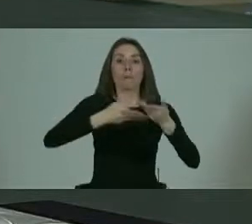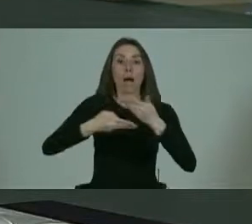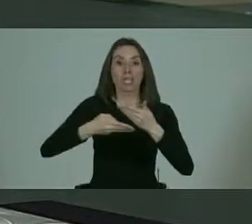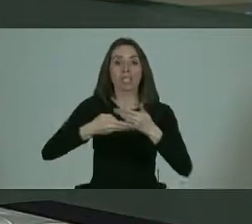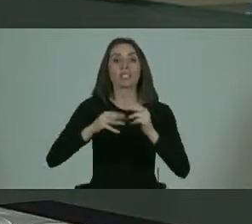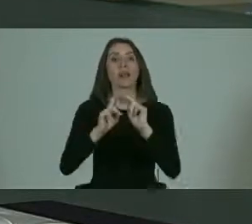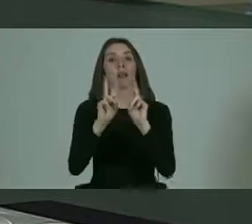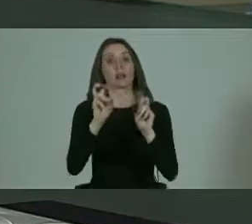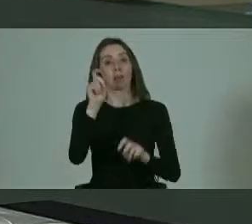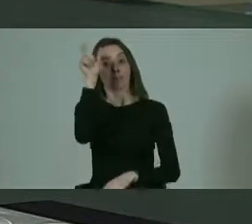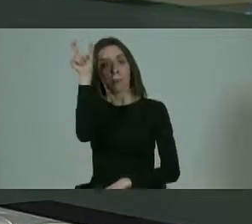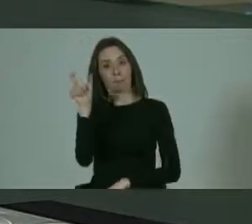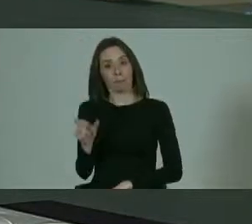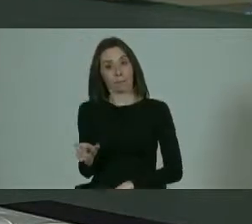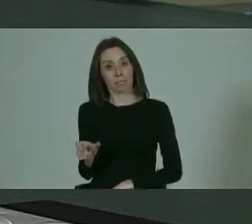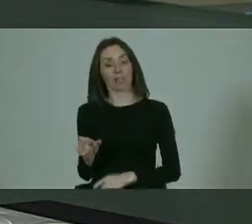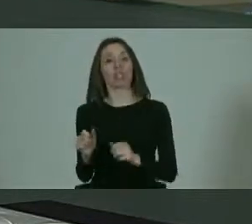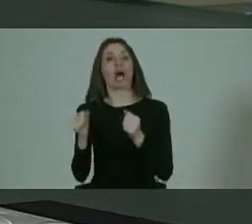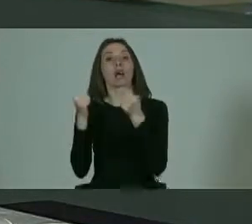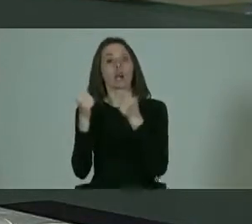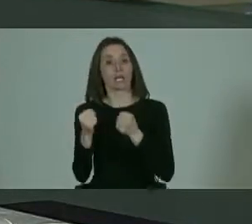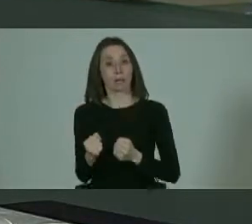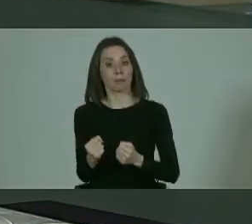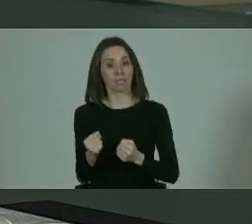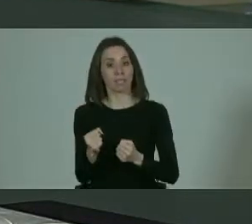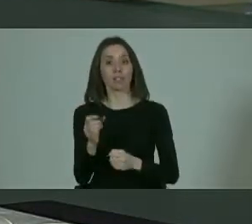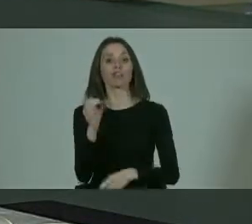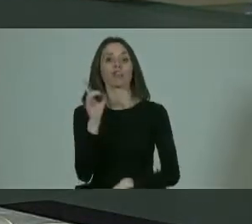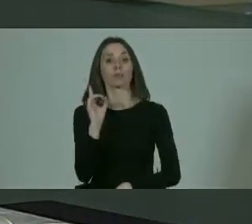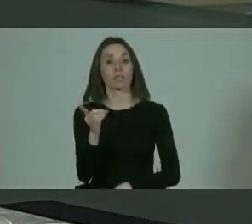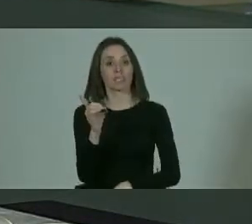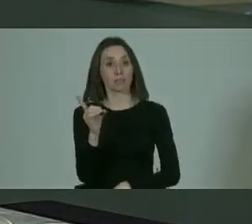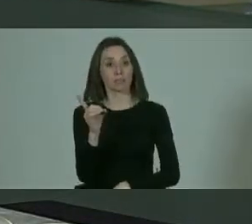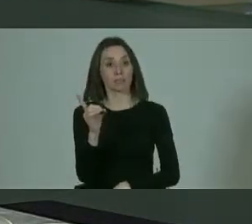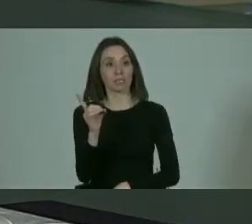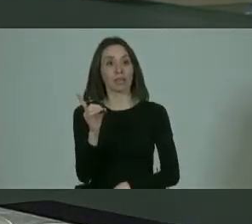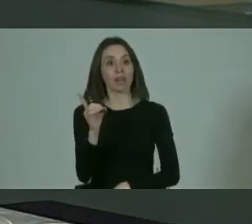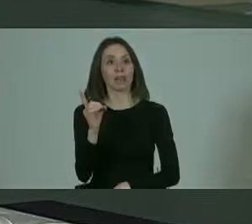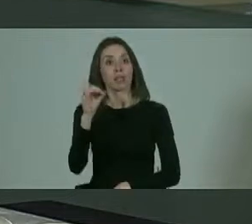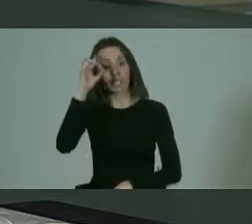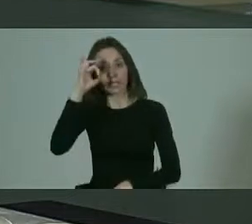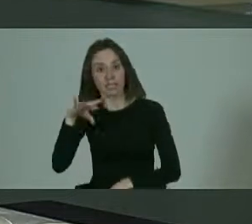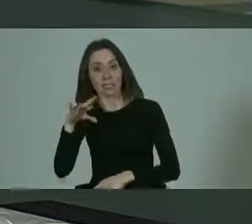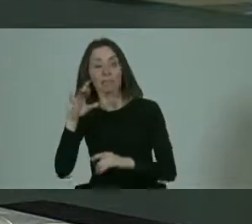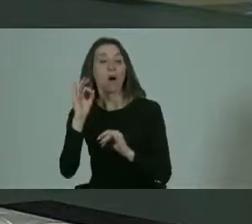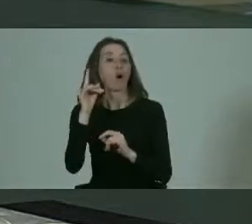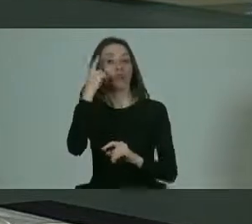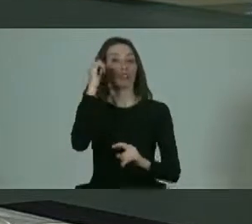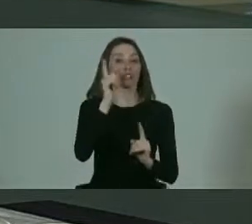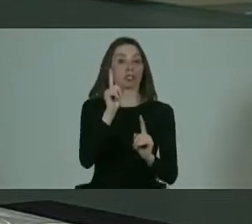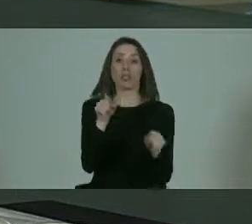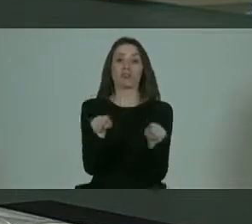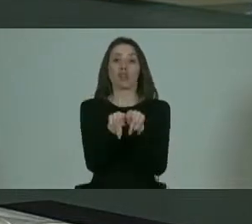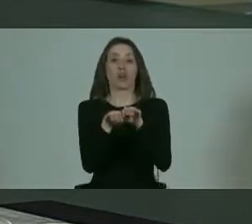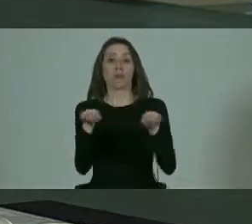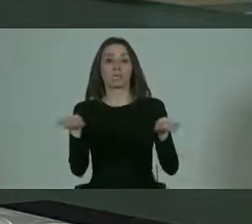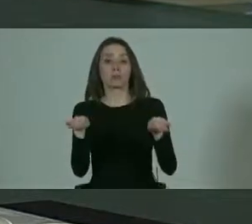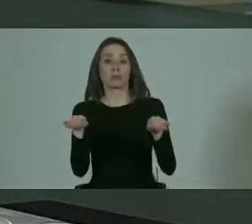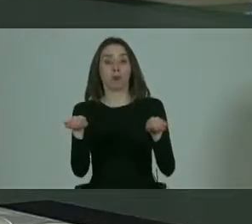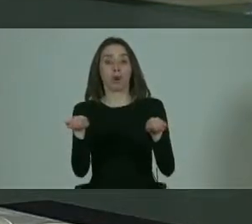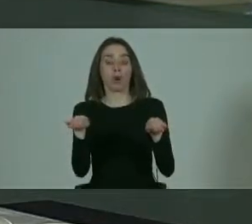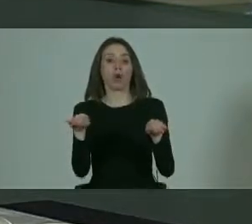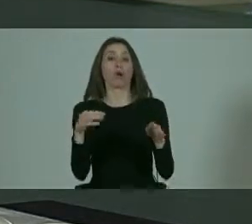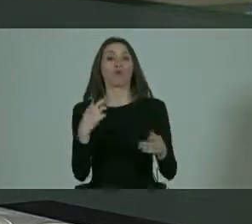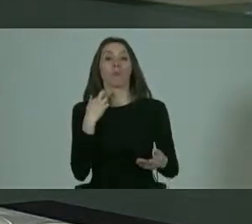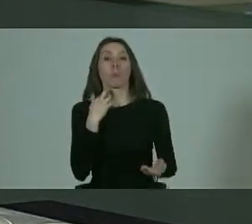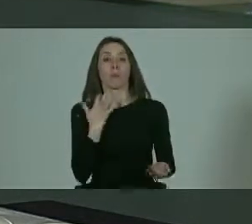las personas con capacidad con discapacidad desconocida con discapacidad conocida eso mismo porque la